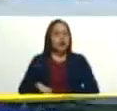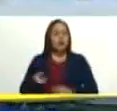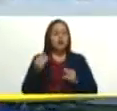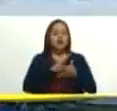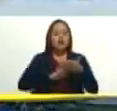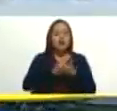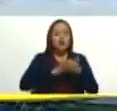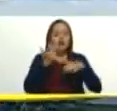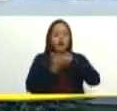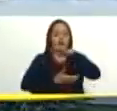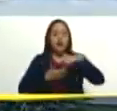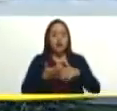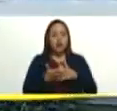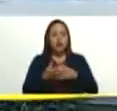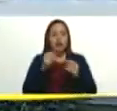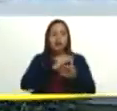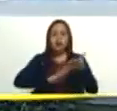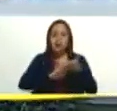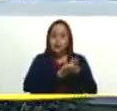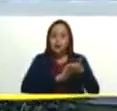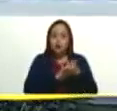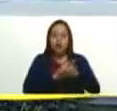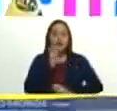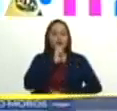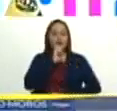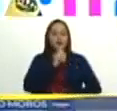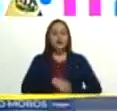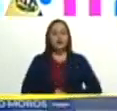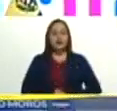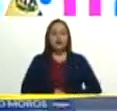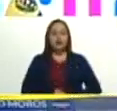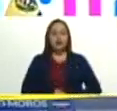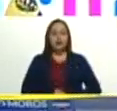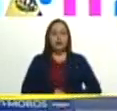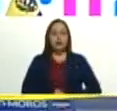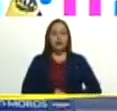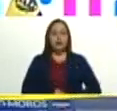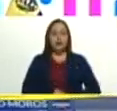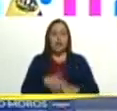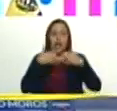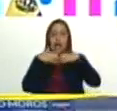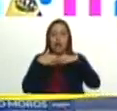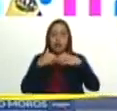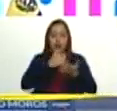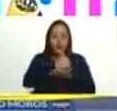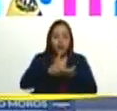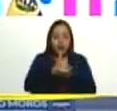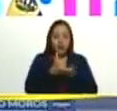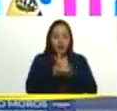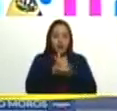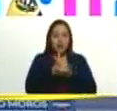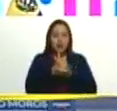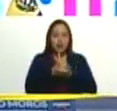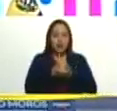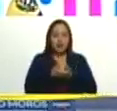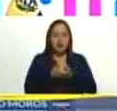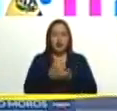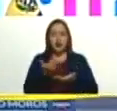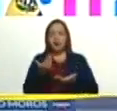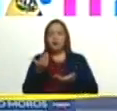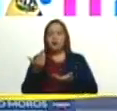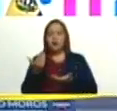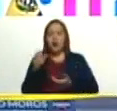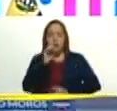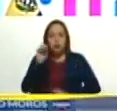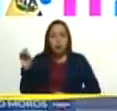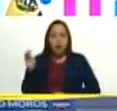el problema, resolvió el asunto. Y así, las empresas farmacéuticas de Occidente no nos vendieron ni una